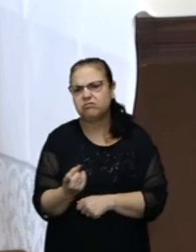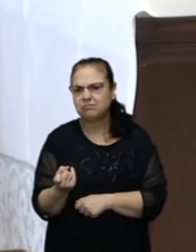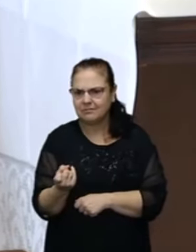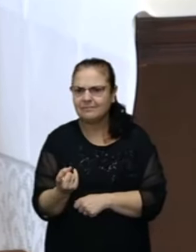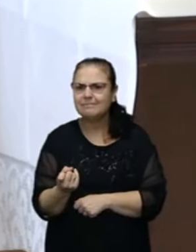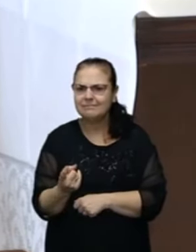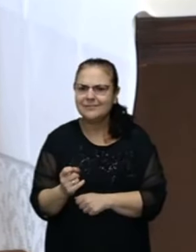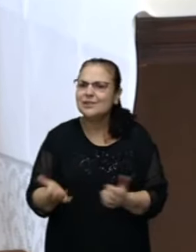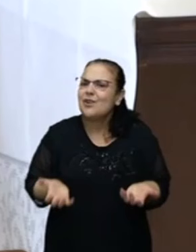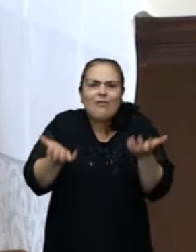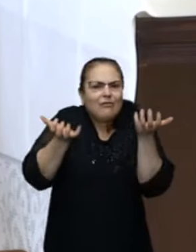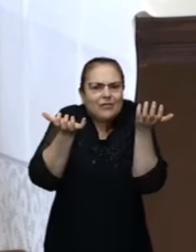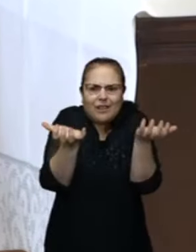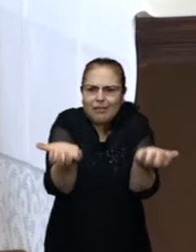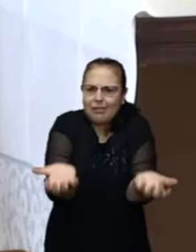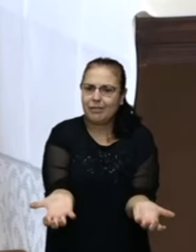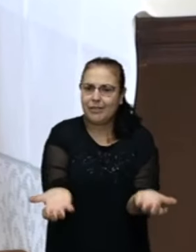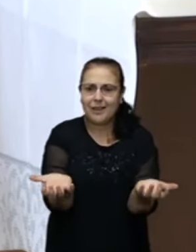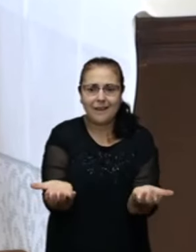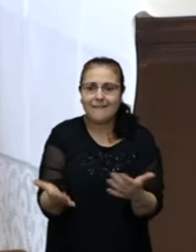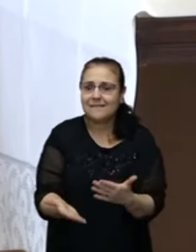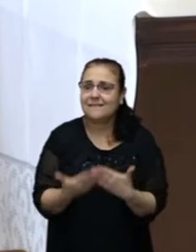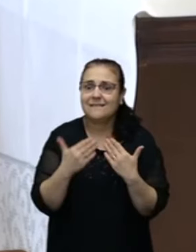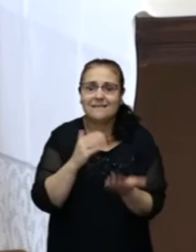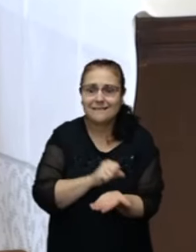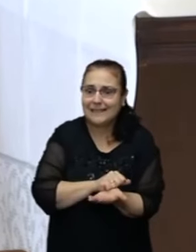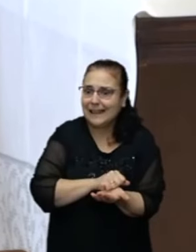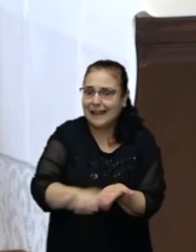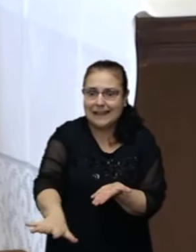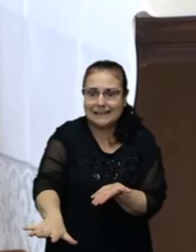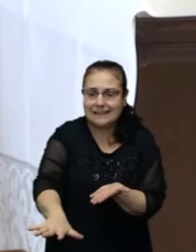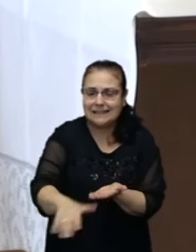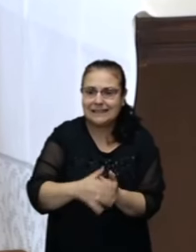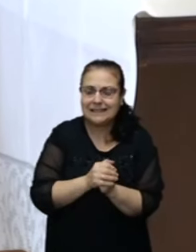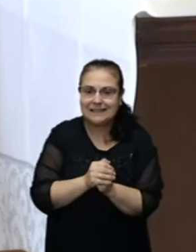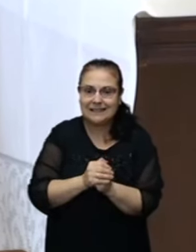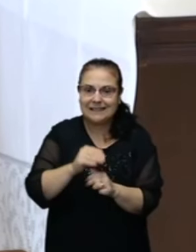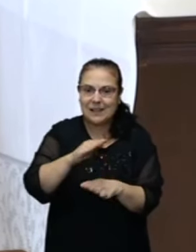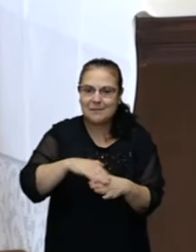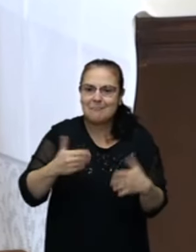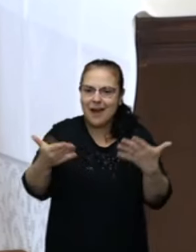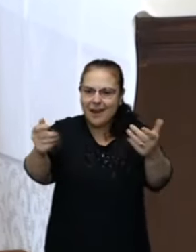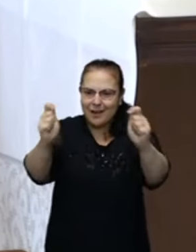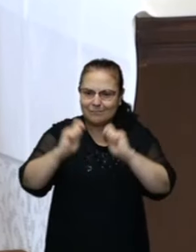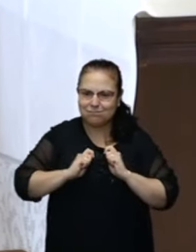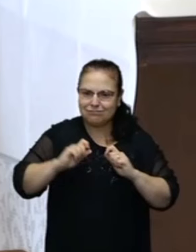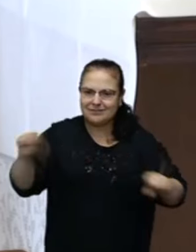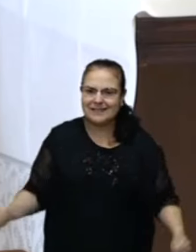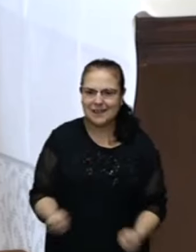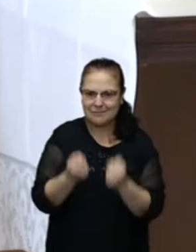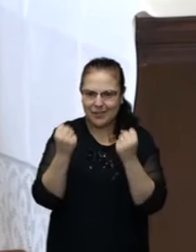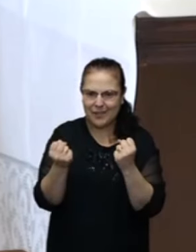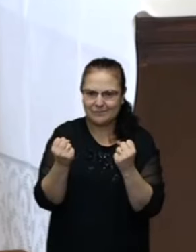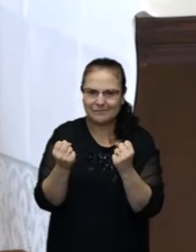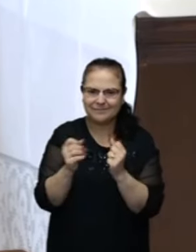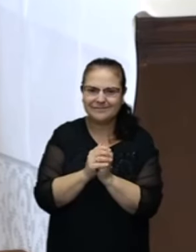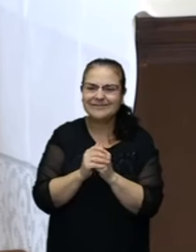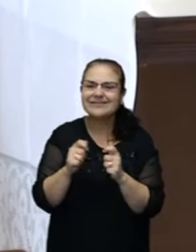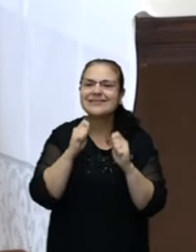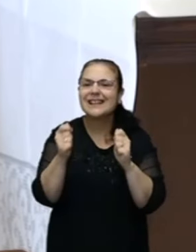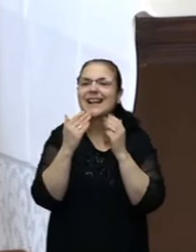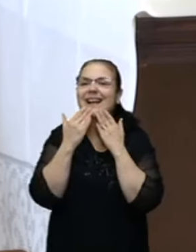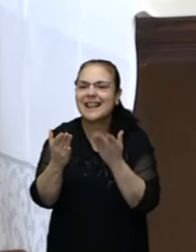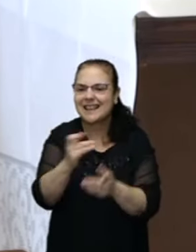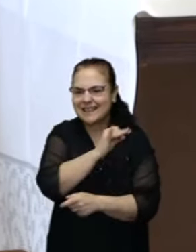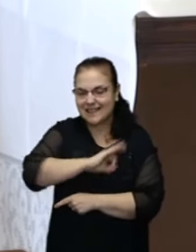y que se ofrece gratuitamente para ofrecernos a todos la salvación. Vamos a dar gracias